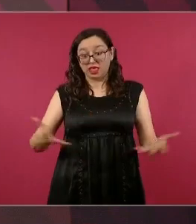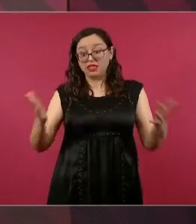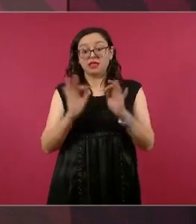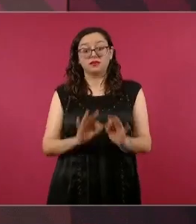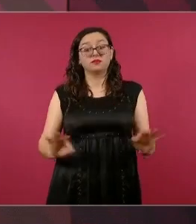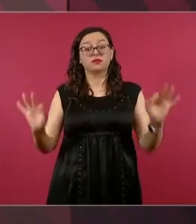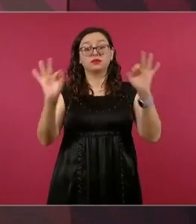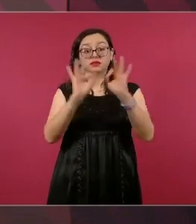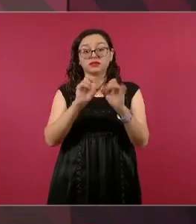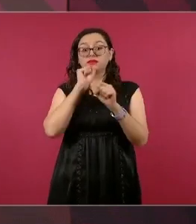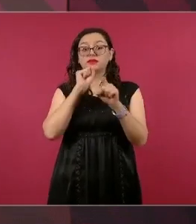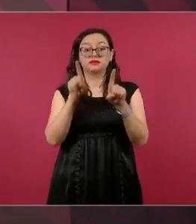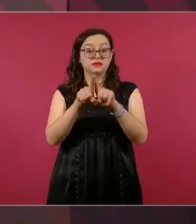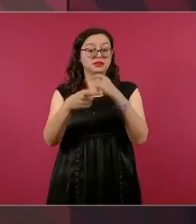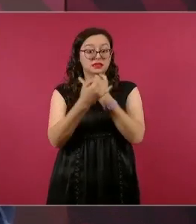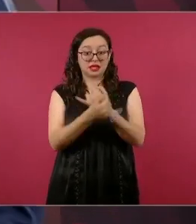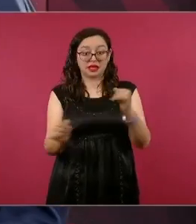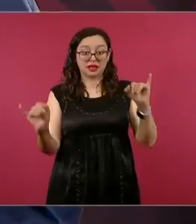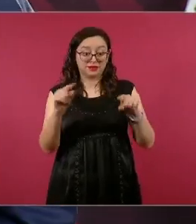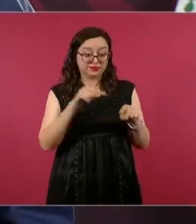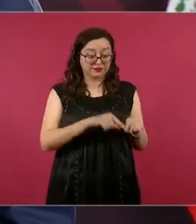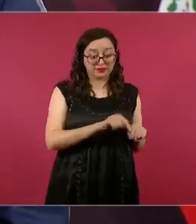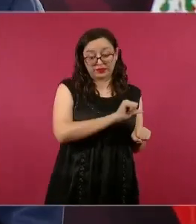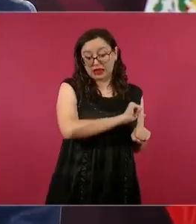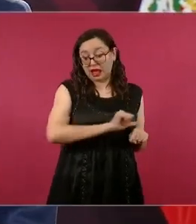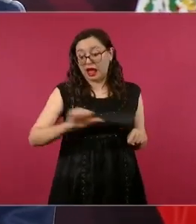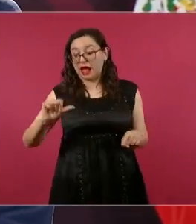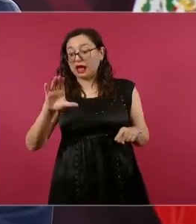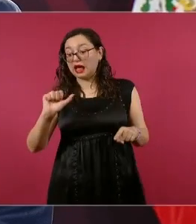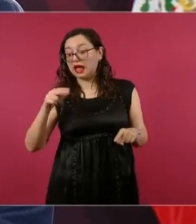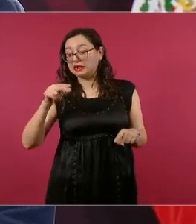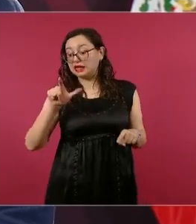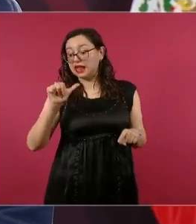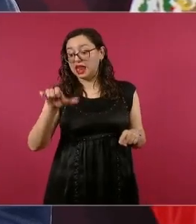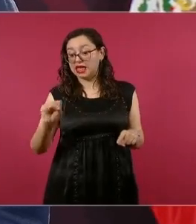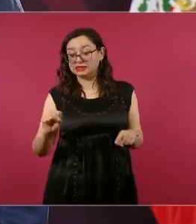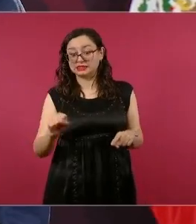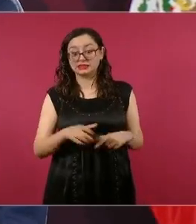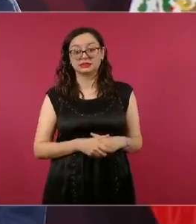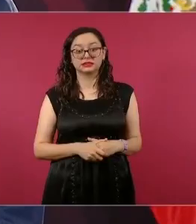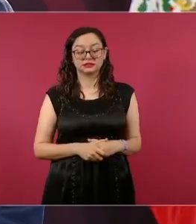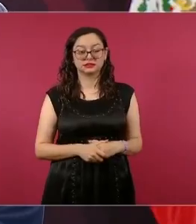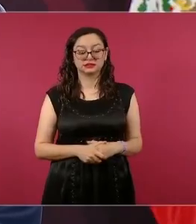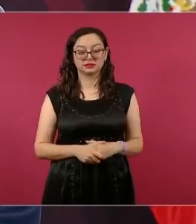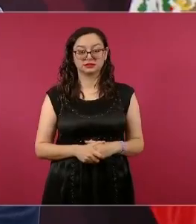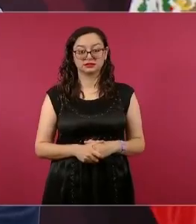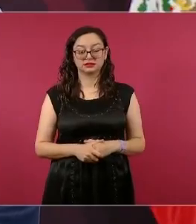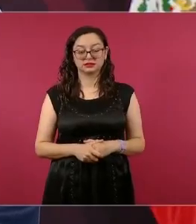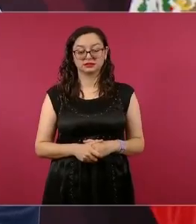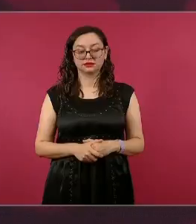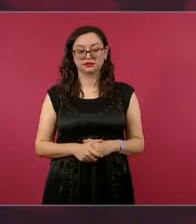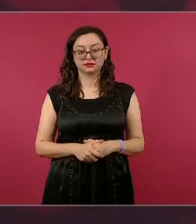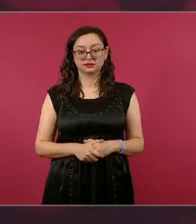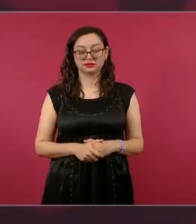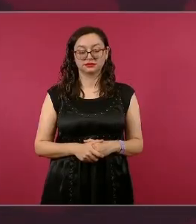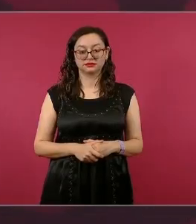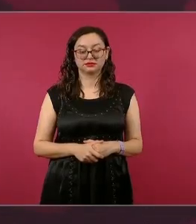inauguró de Tamazula a Canelas, Durango.